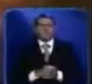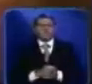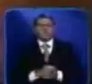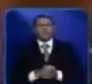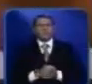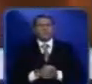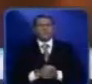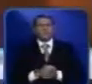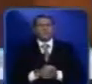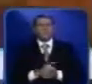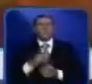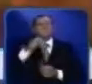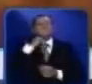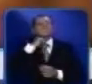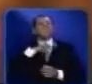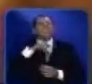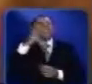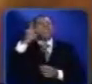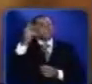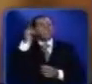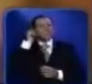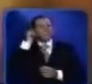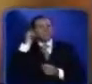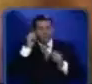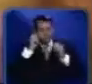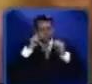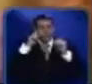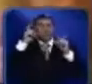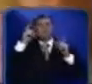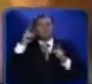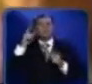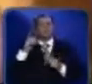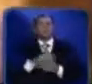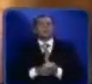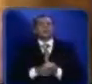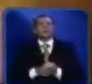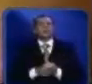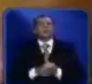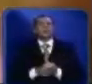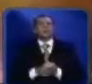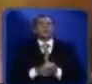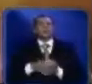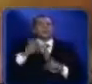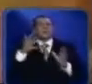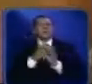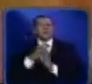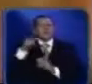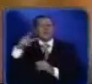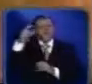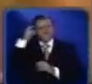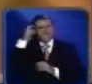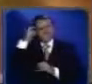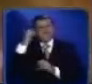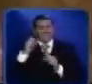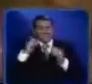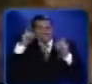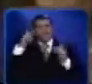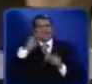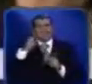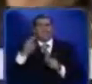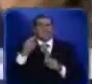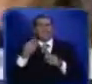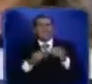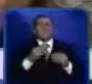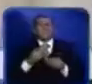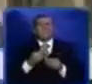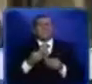Es la historia de tres chicas que ya se despiertan y sospechan que están embarazadas. Y es lo que les pasa ese día, desde que se levantan y deciden hacerse